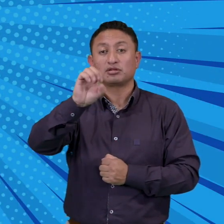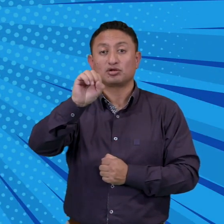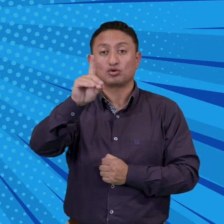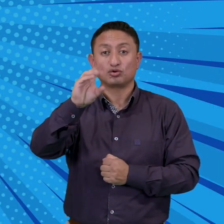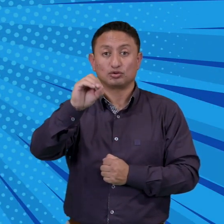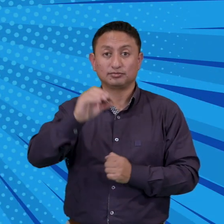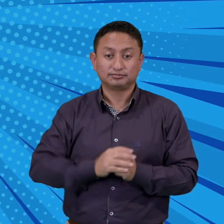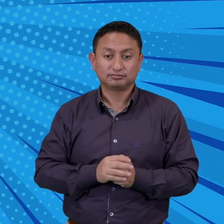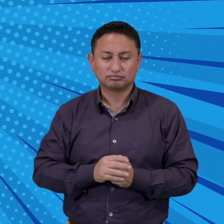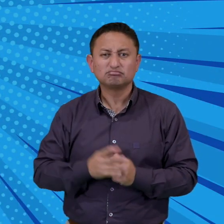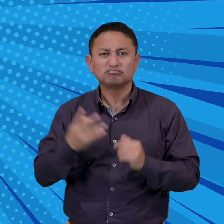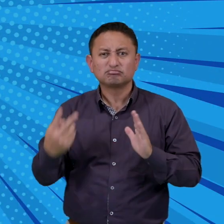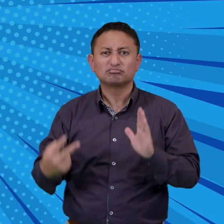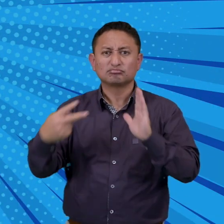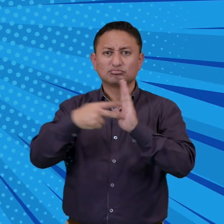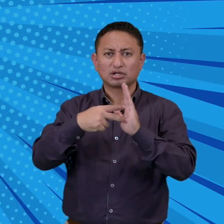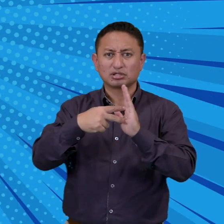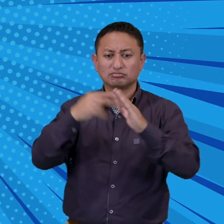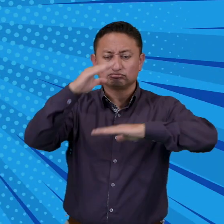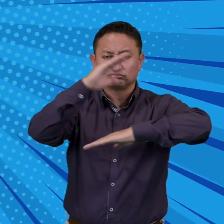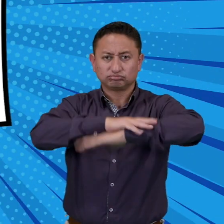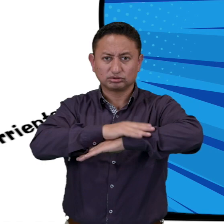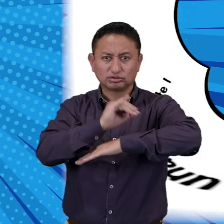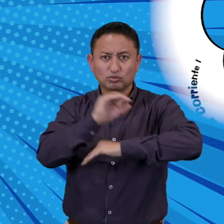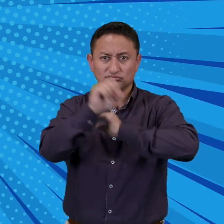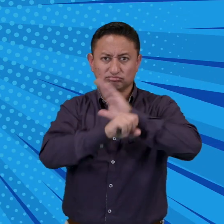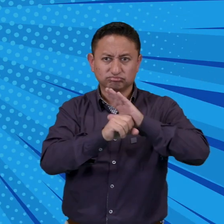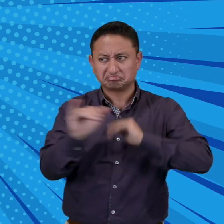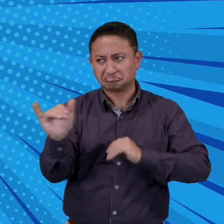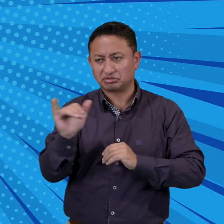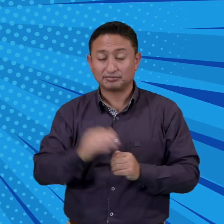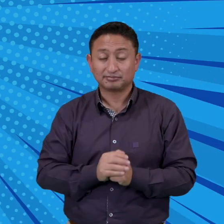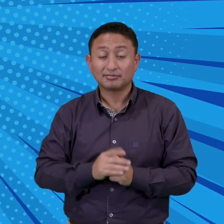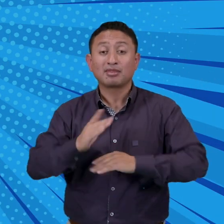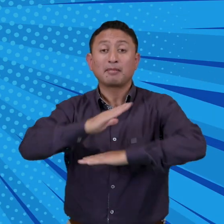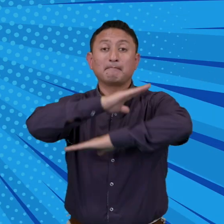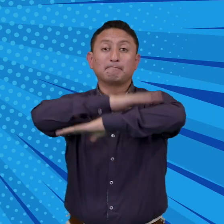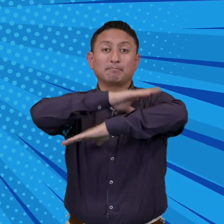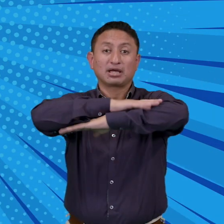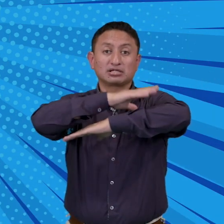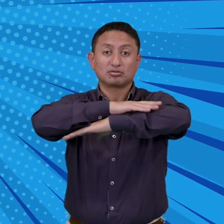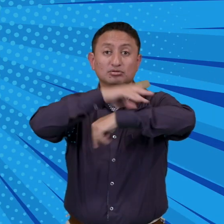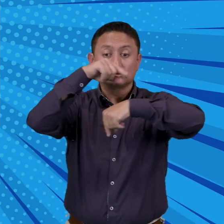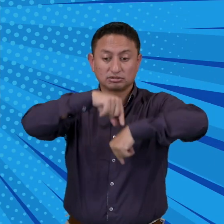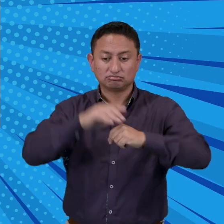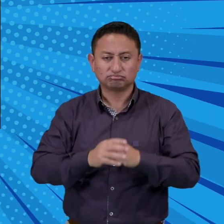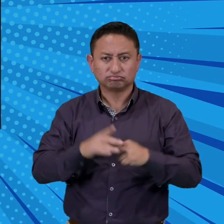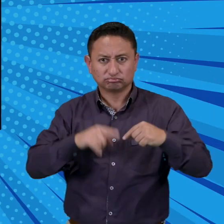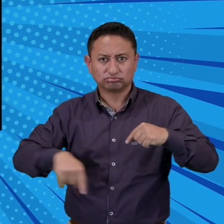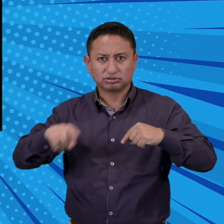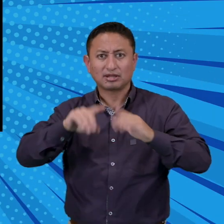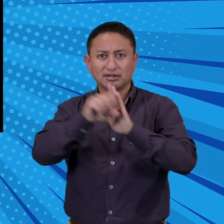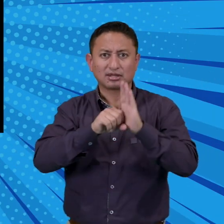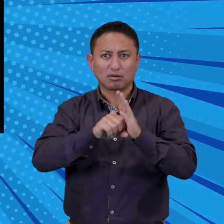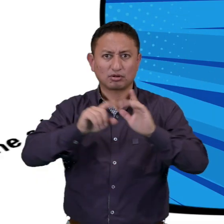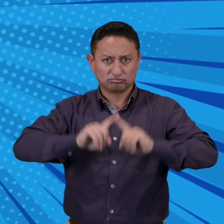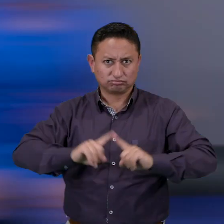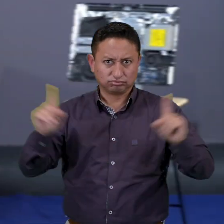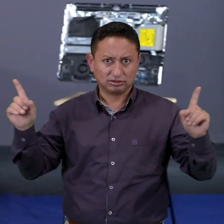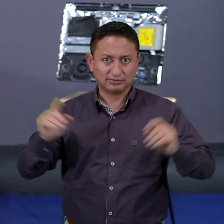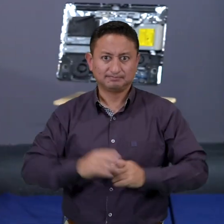elementos activos, la tensión y la corriente tienen igual signo. En los elementos pasivos, la tensión y la corriente tienen distinto